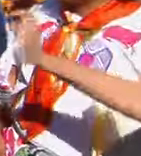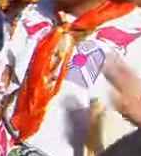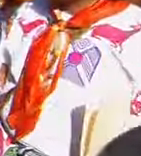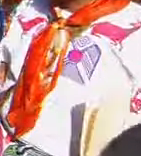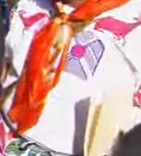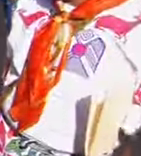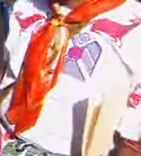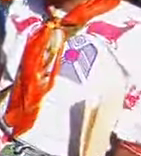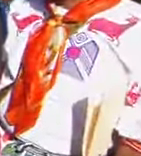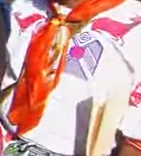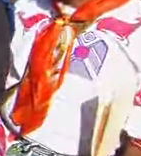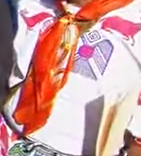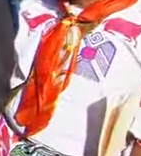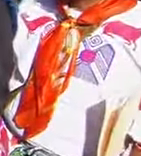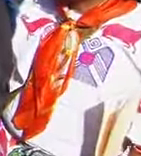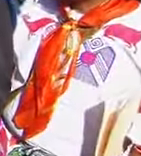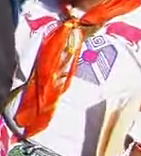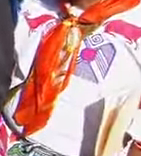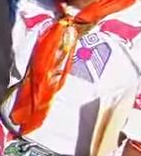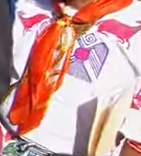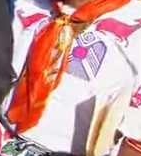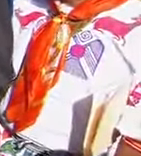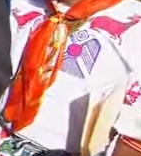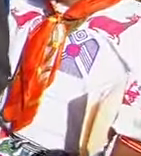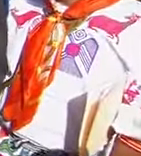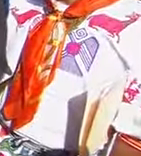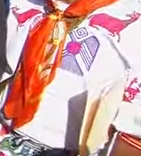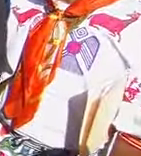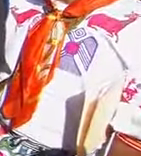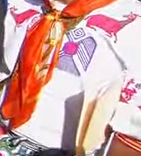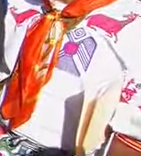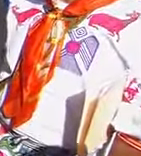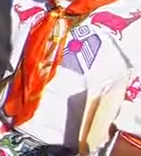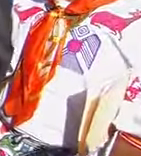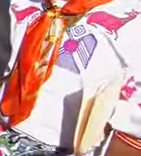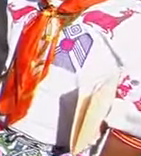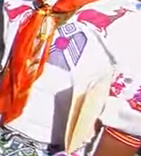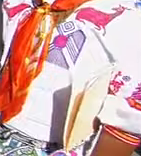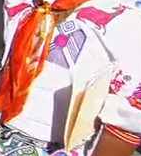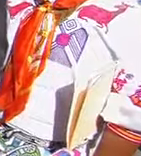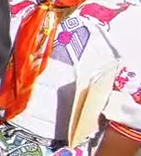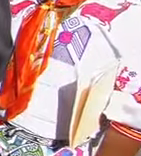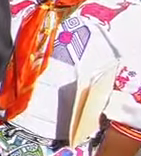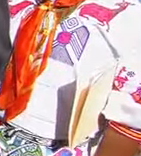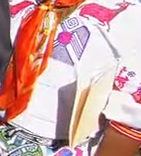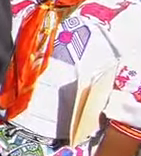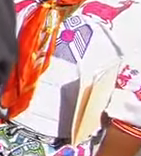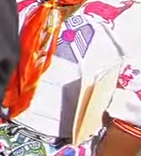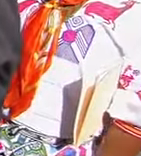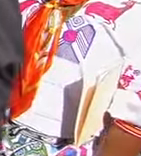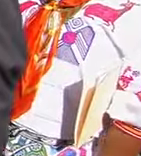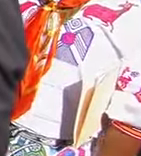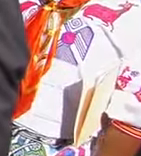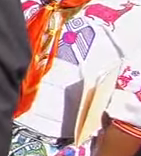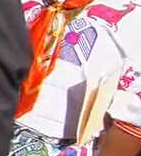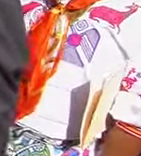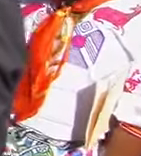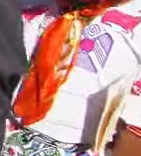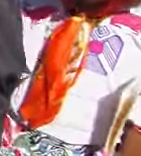soy de Santa Catarina. ¿Y tú de dónde eres? Soy a Santa Catarina, Jalisco. Hey,